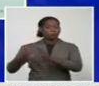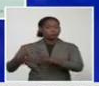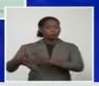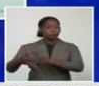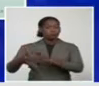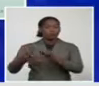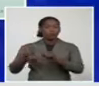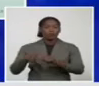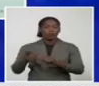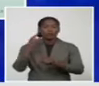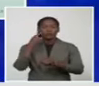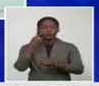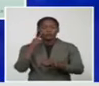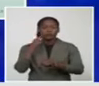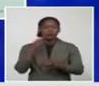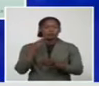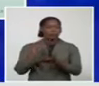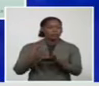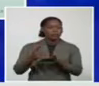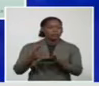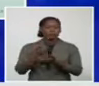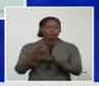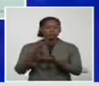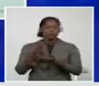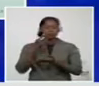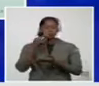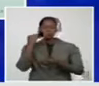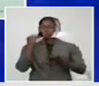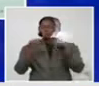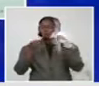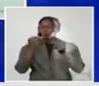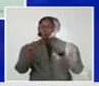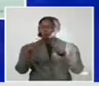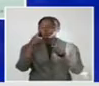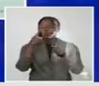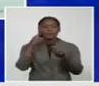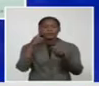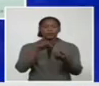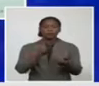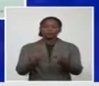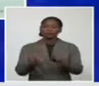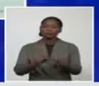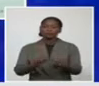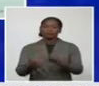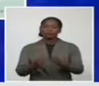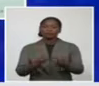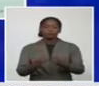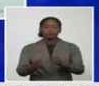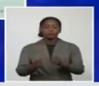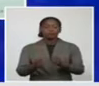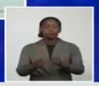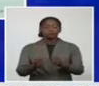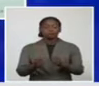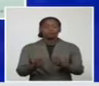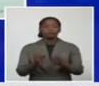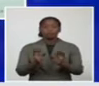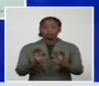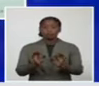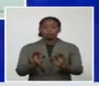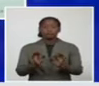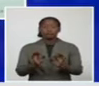varios días, varias semanas, con un control del número de casos, no exento de